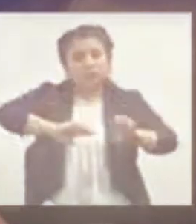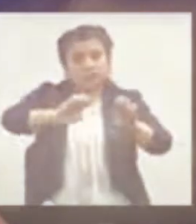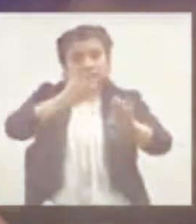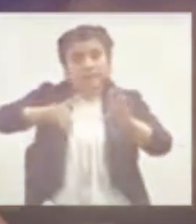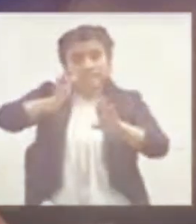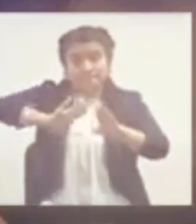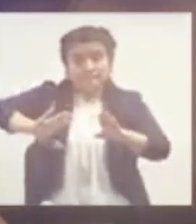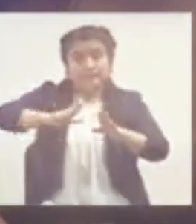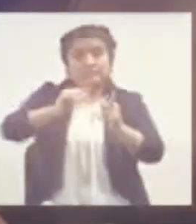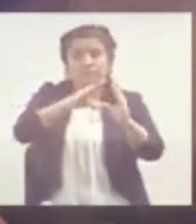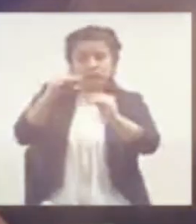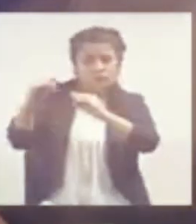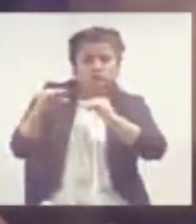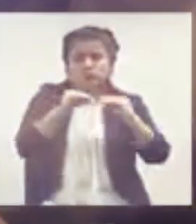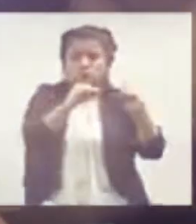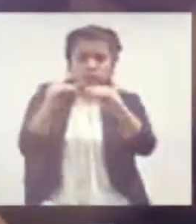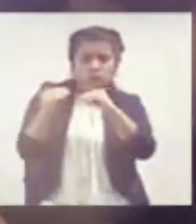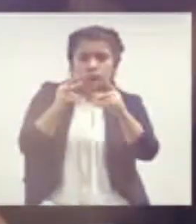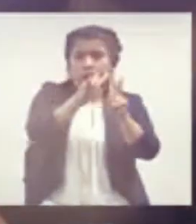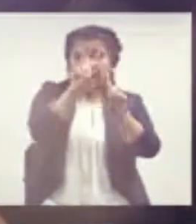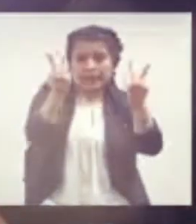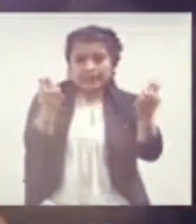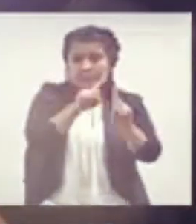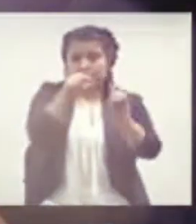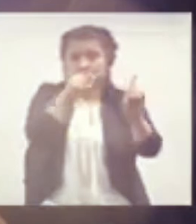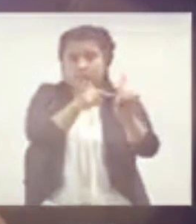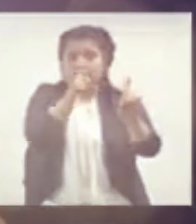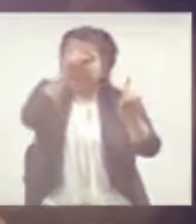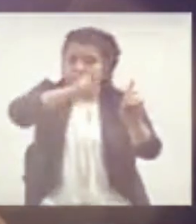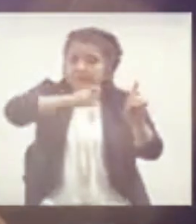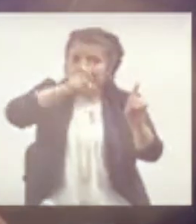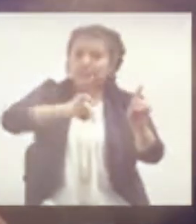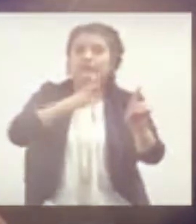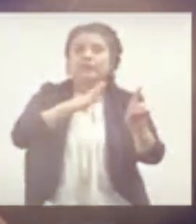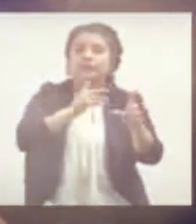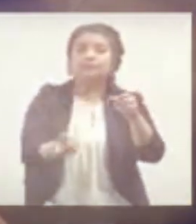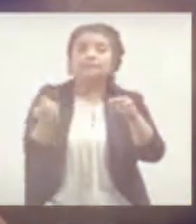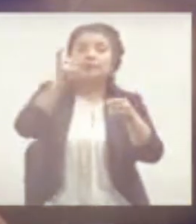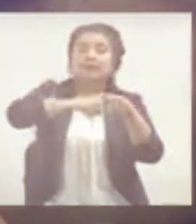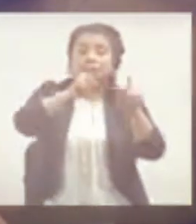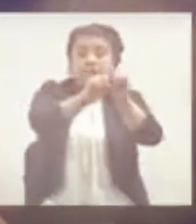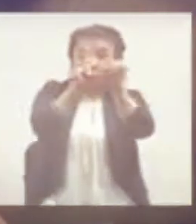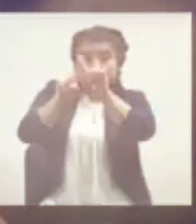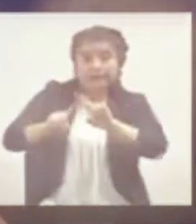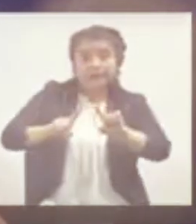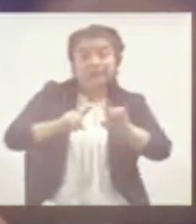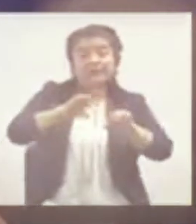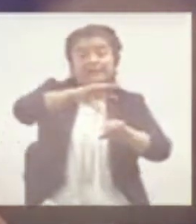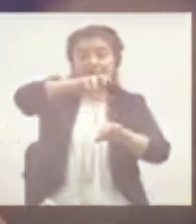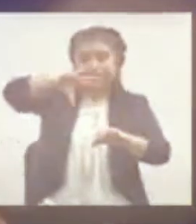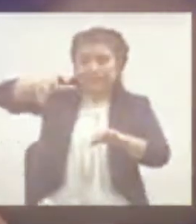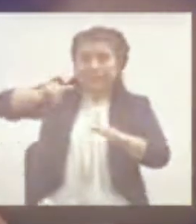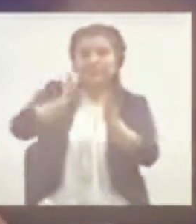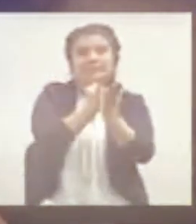pudiera llevarse a cabo una discusión al respecto de si debería de haber o no participación de diferentes sectores a aquellos que